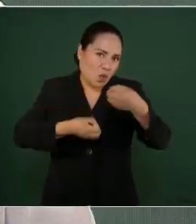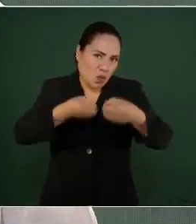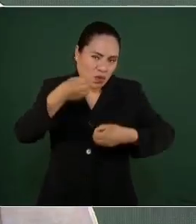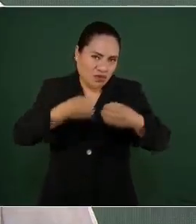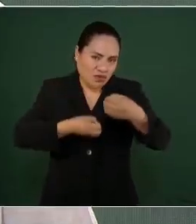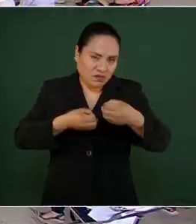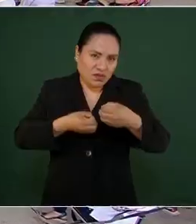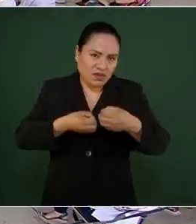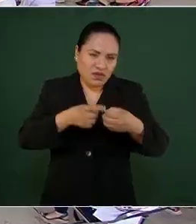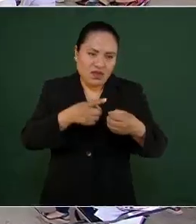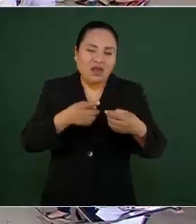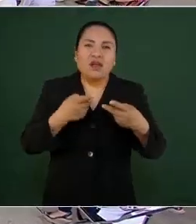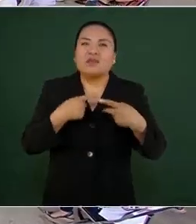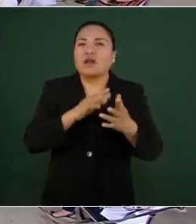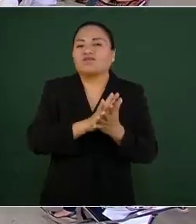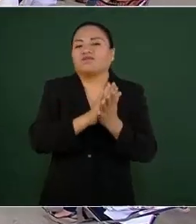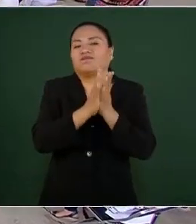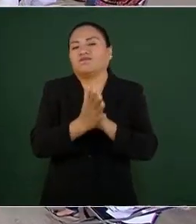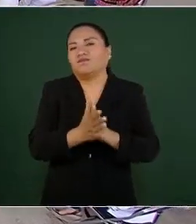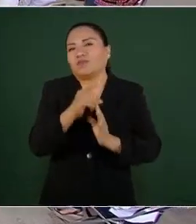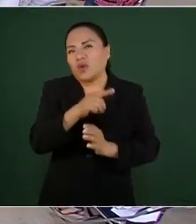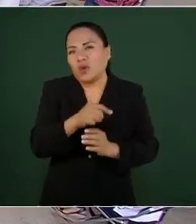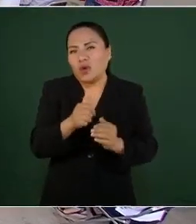por vinculación con el narcotráfico.